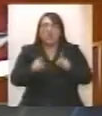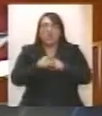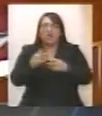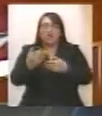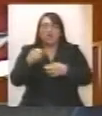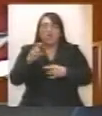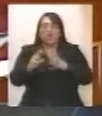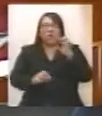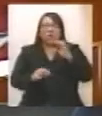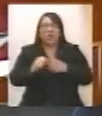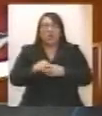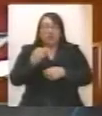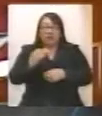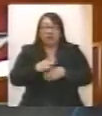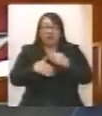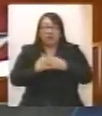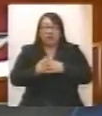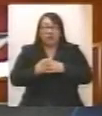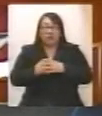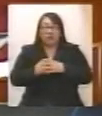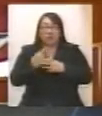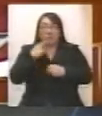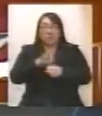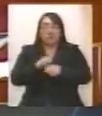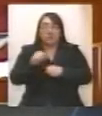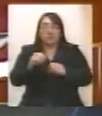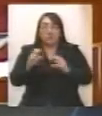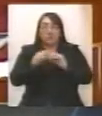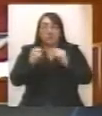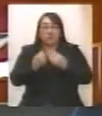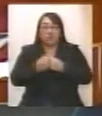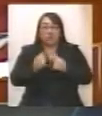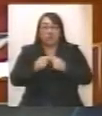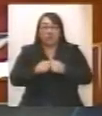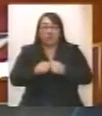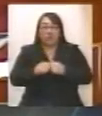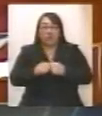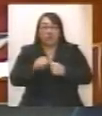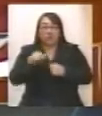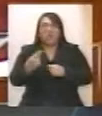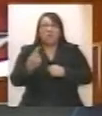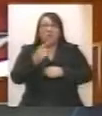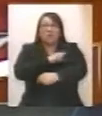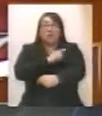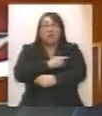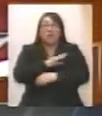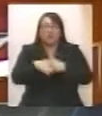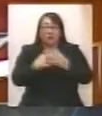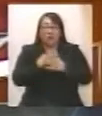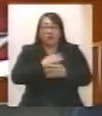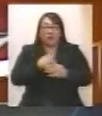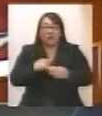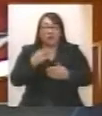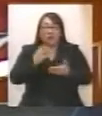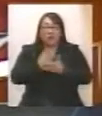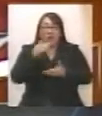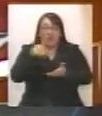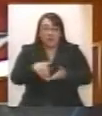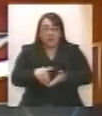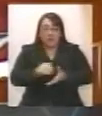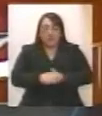que se convertirá en el mandato y compromiso de este gabinete con este primer poder del Estado y por medio de